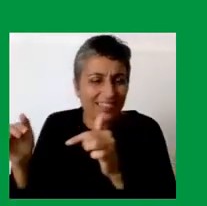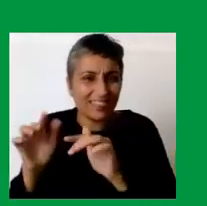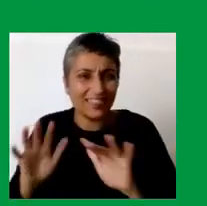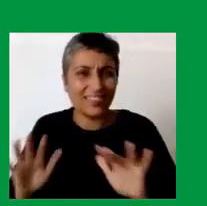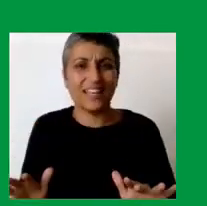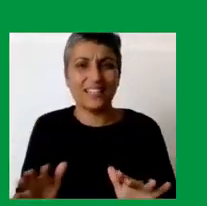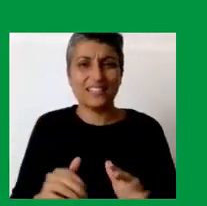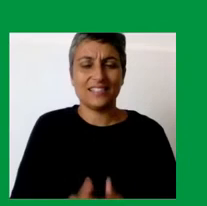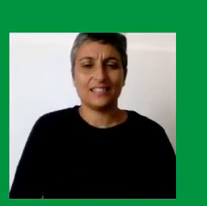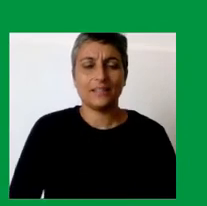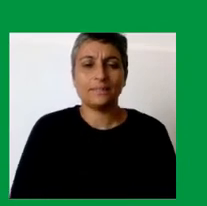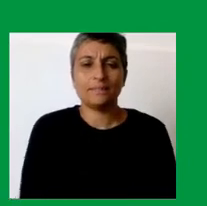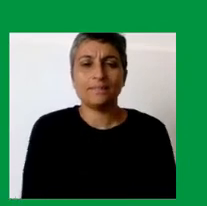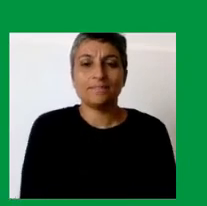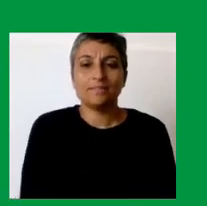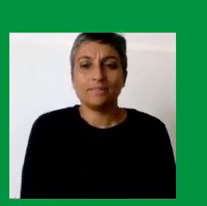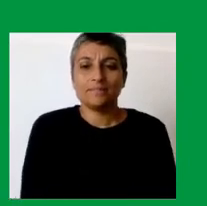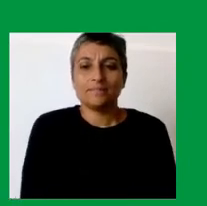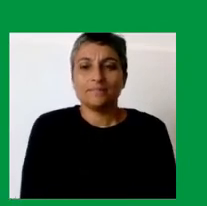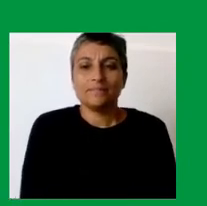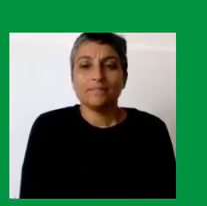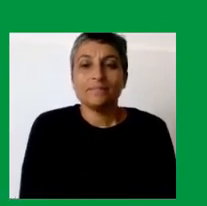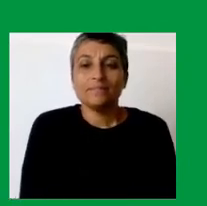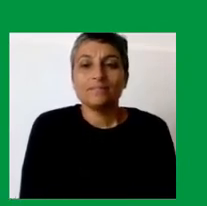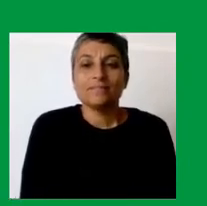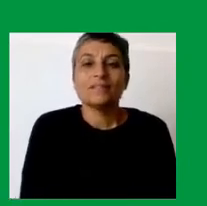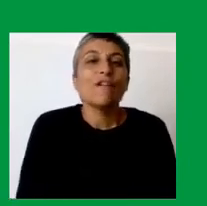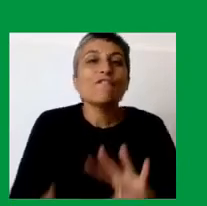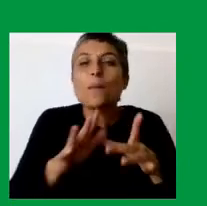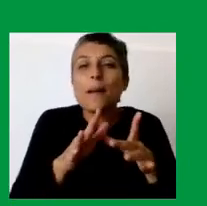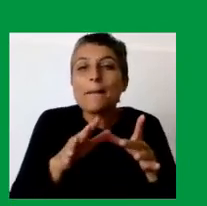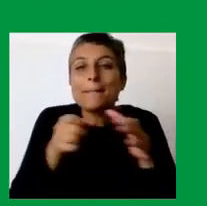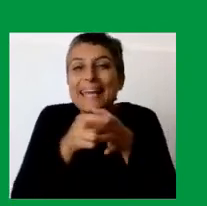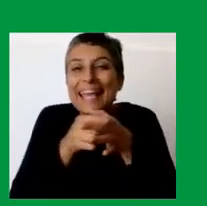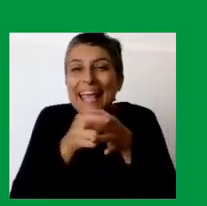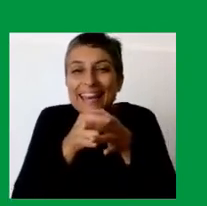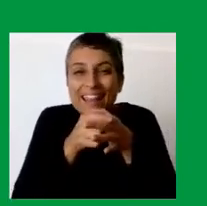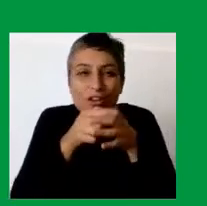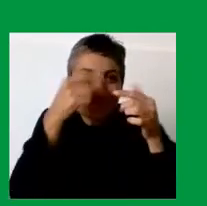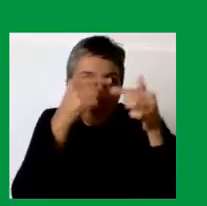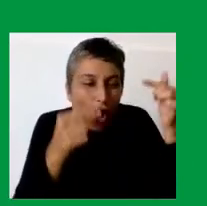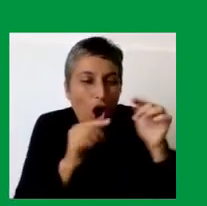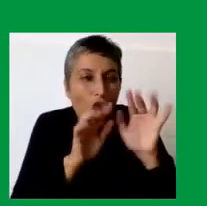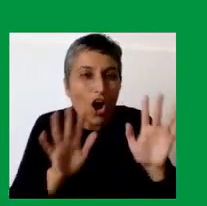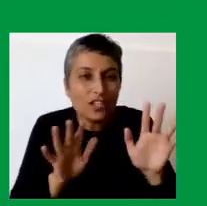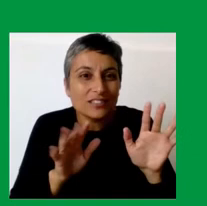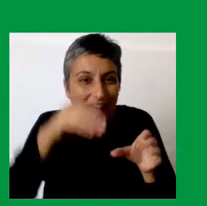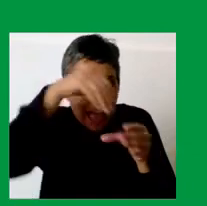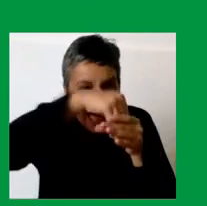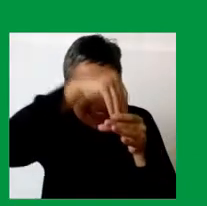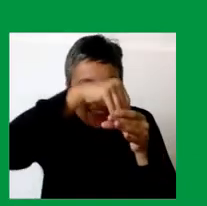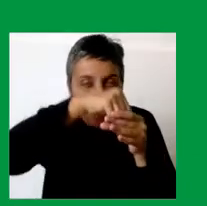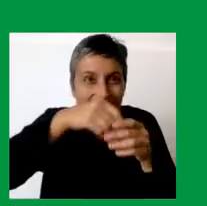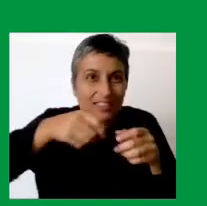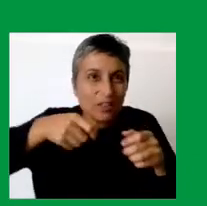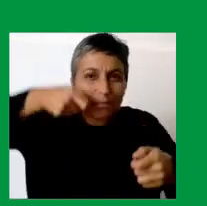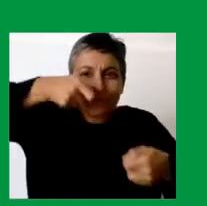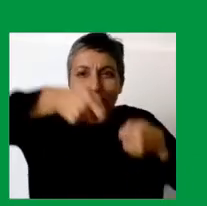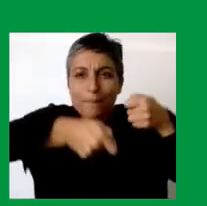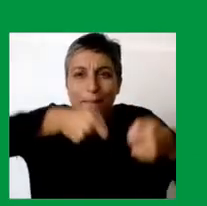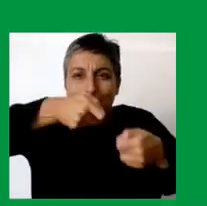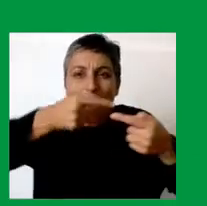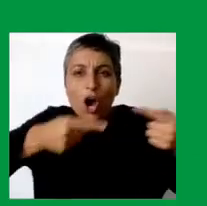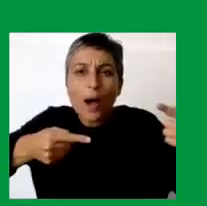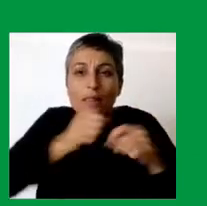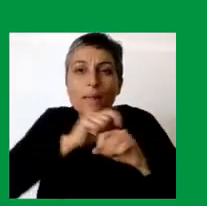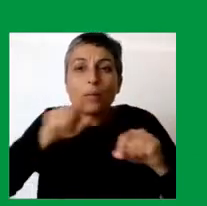Tununa Mercado, que me encanta eso, universitos, que se pueden ¿qué? Ir desagregando y narrarlos,